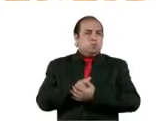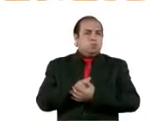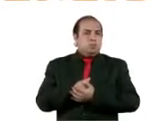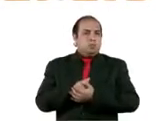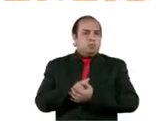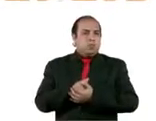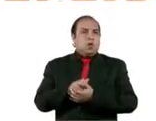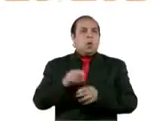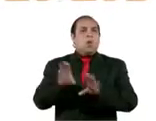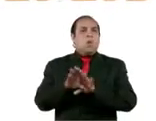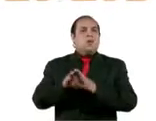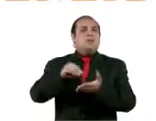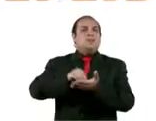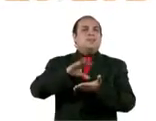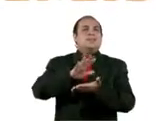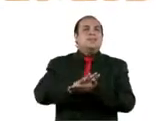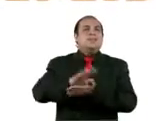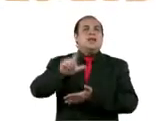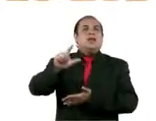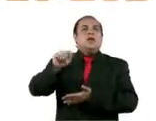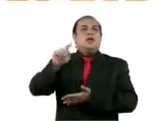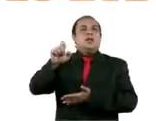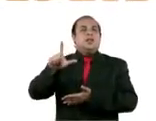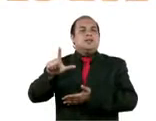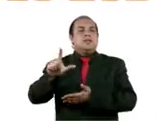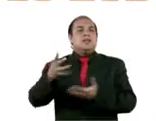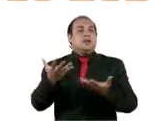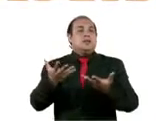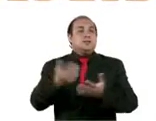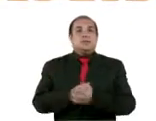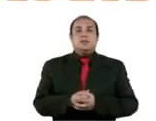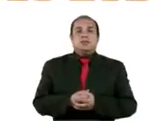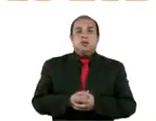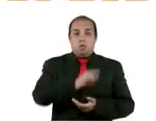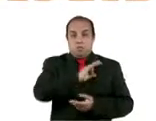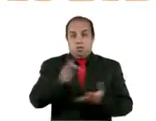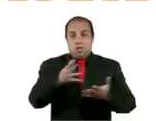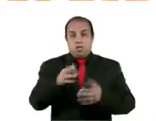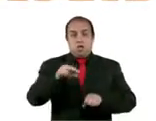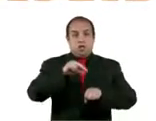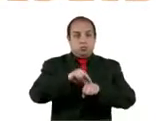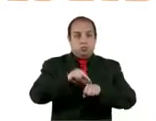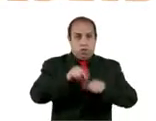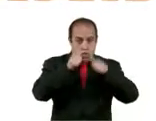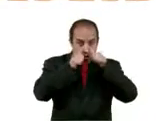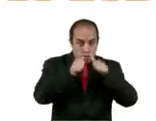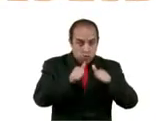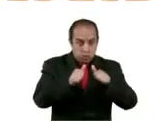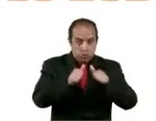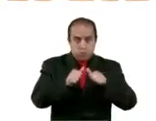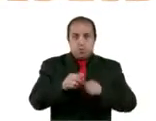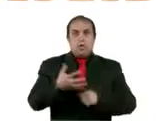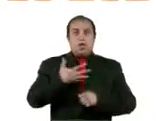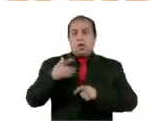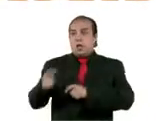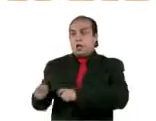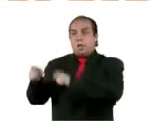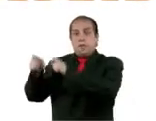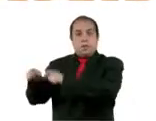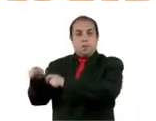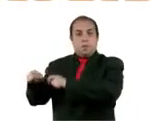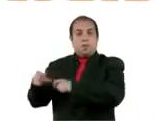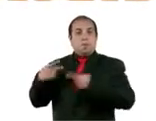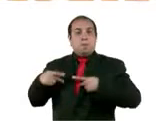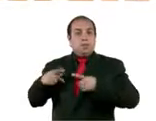Tenemos capacidad de estar por médico, vamos a dedicar un personal de salud específicamente para